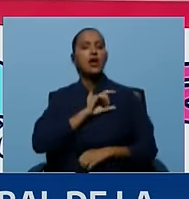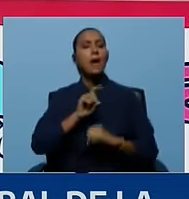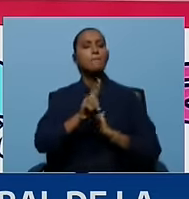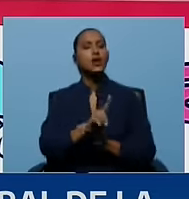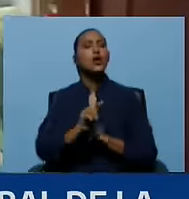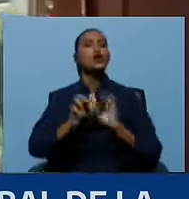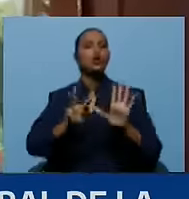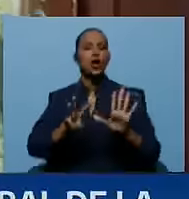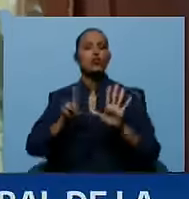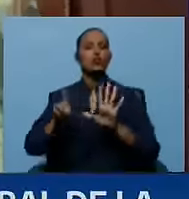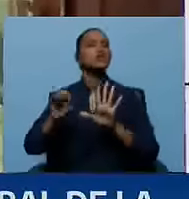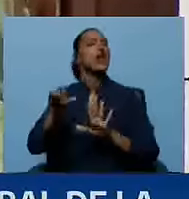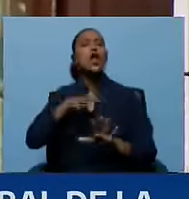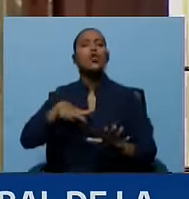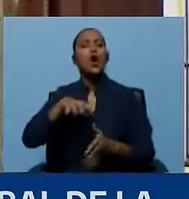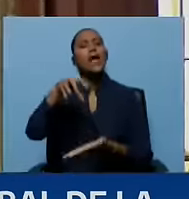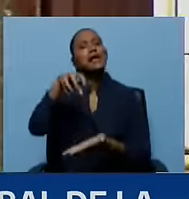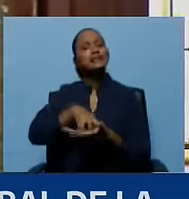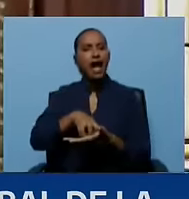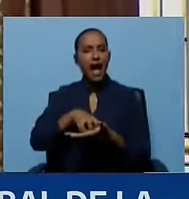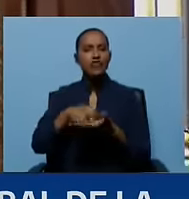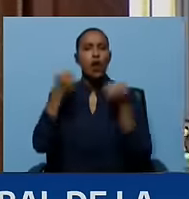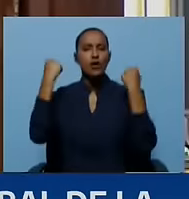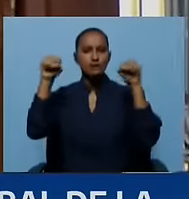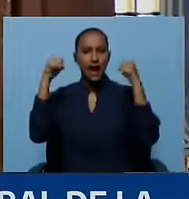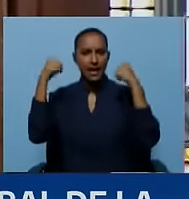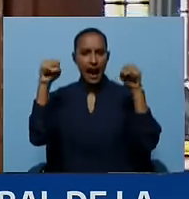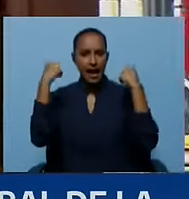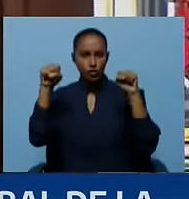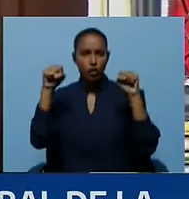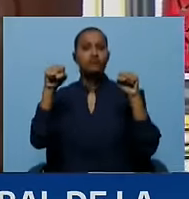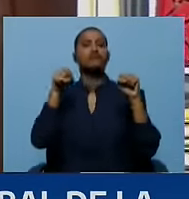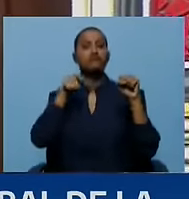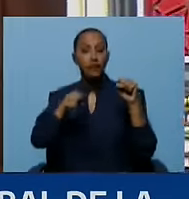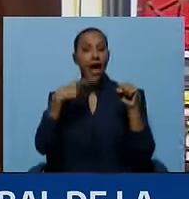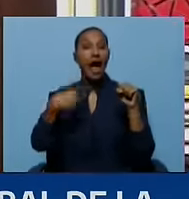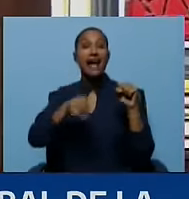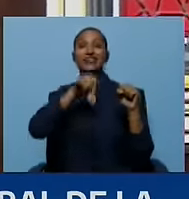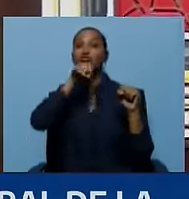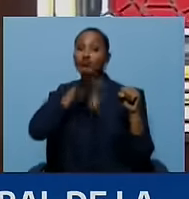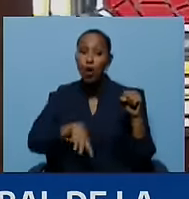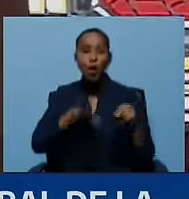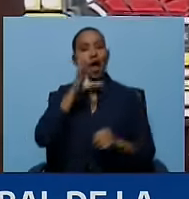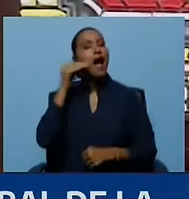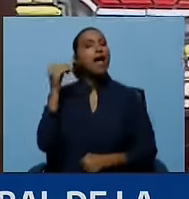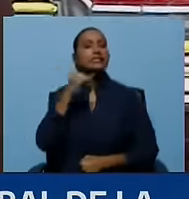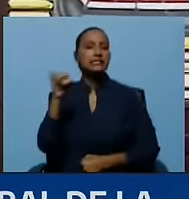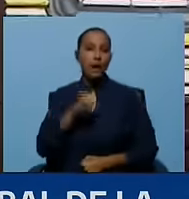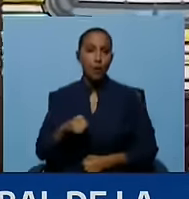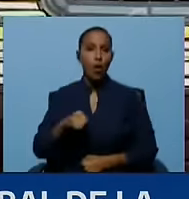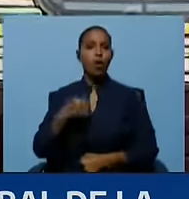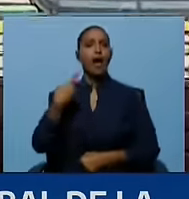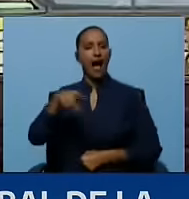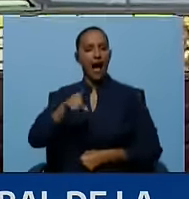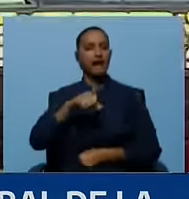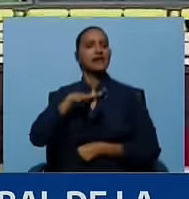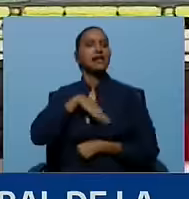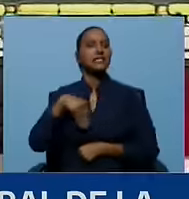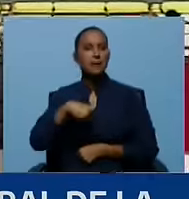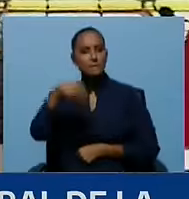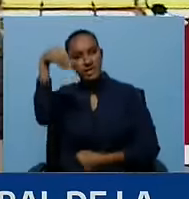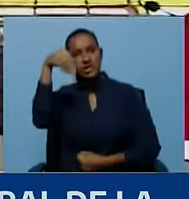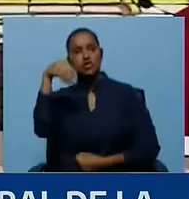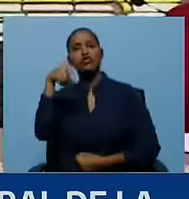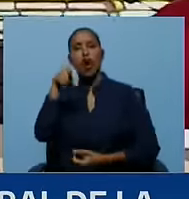Carlos, Cojedes. Allá quedó su leyenda, su mito, su fuerza, su espíritu.